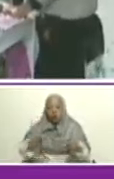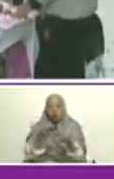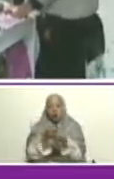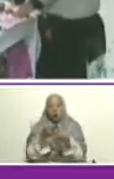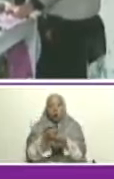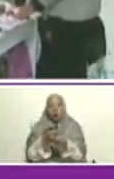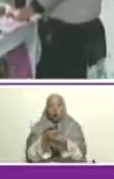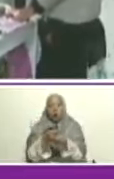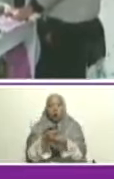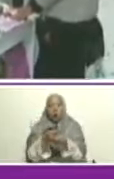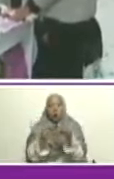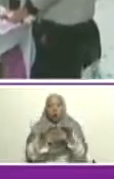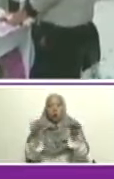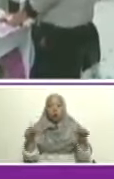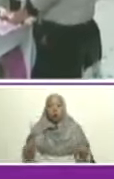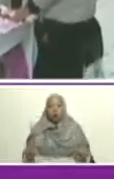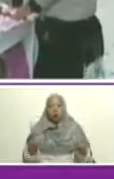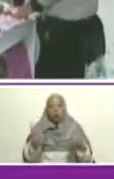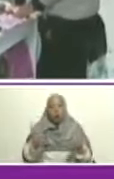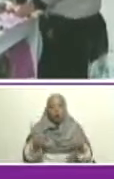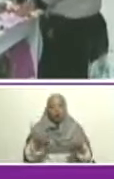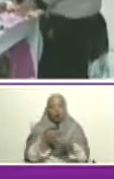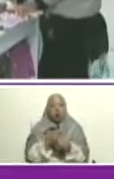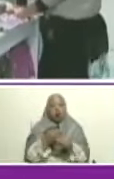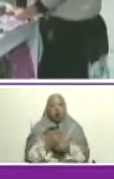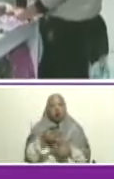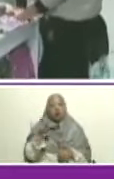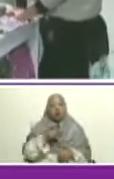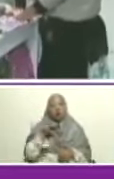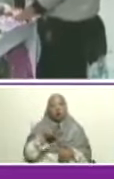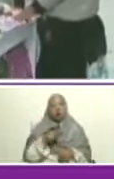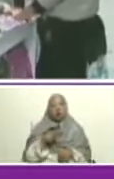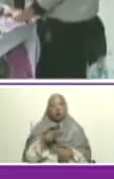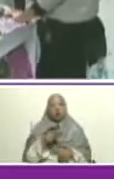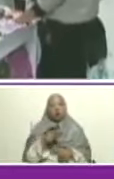ampliar el circuito económico textil. ¿Y qué necesitan?